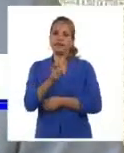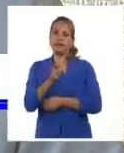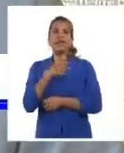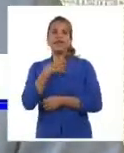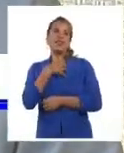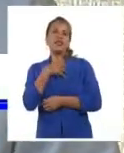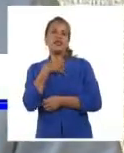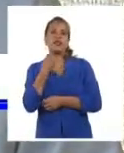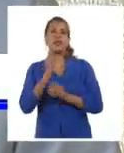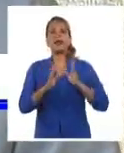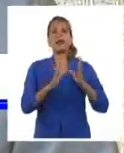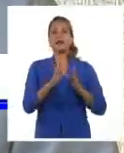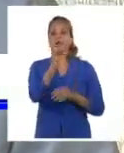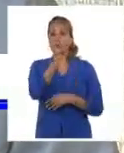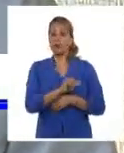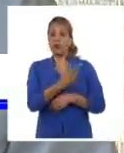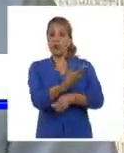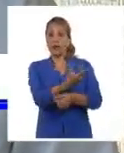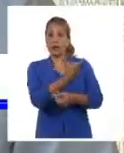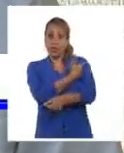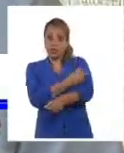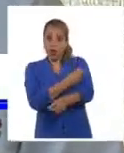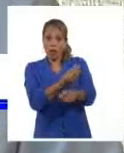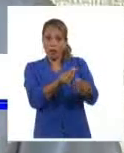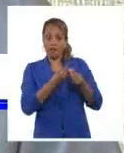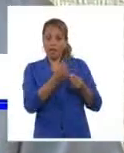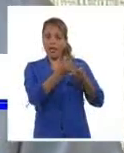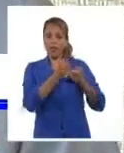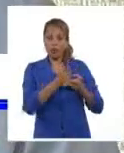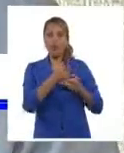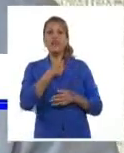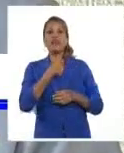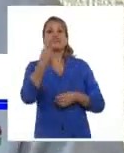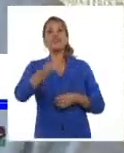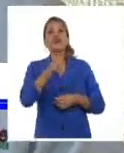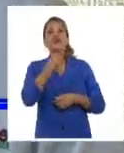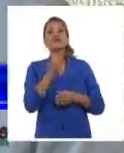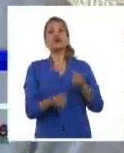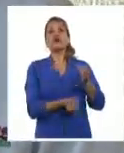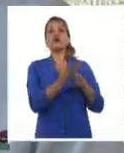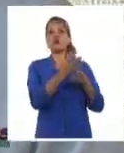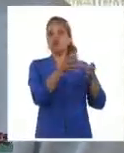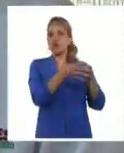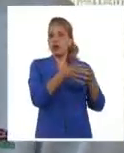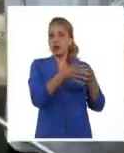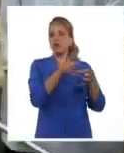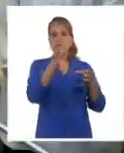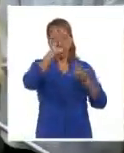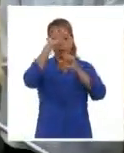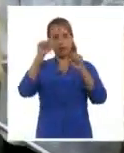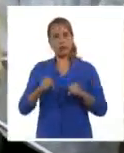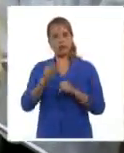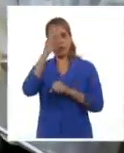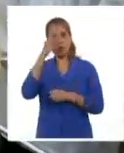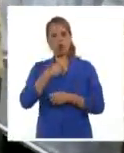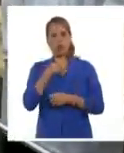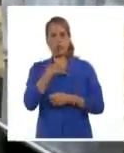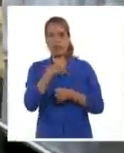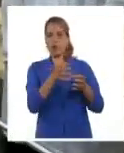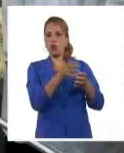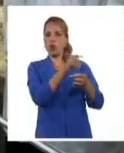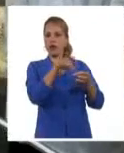parte del donante que tiene que tener una organización, nuestro sistema de salud tiene esa organización, y en los casos de donante vivo,